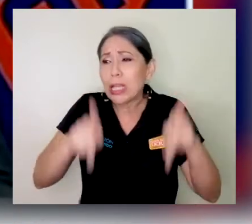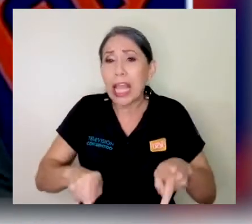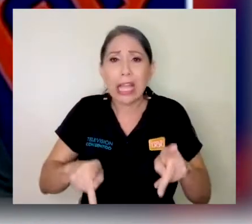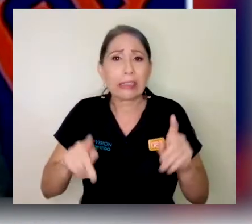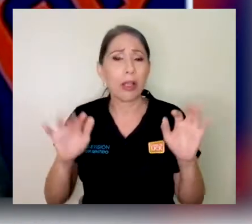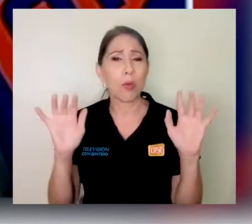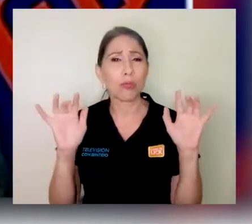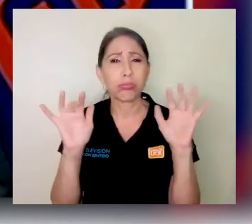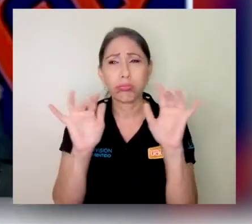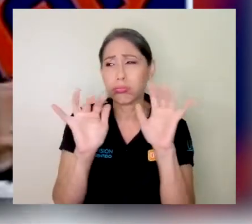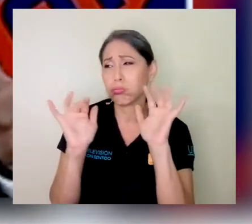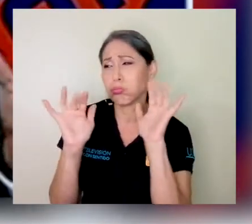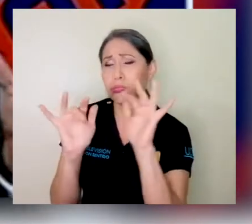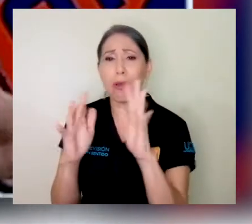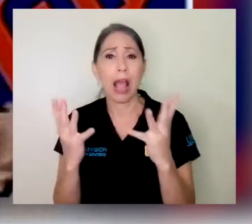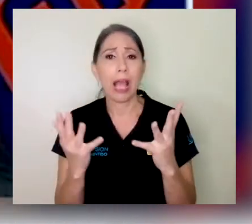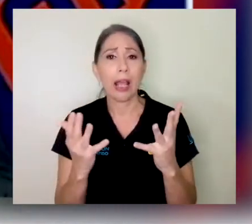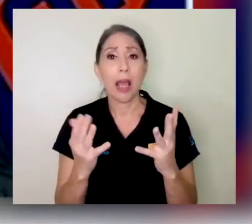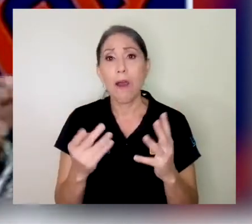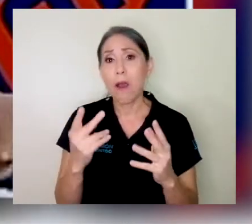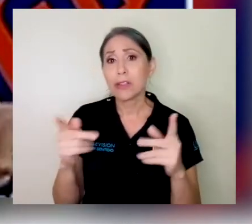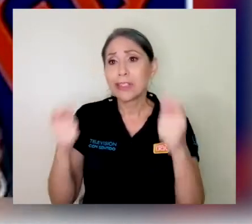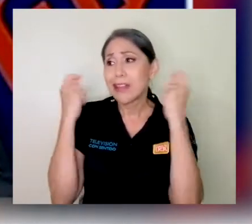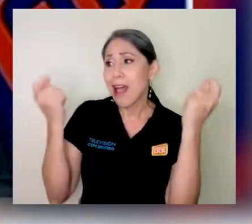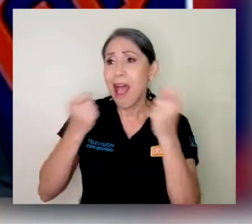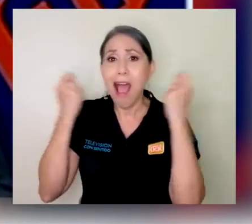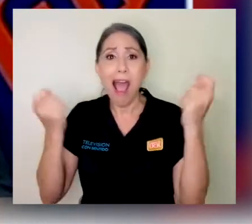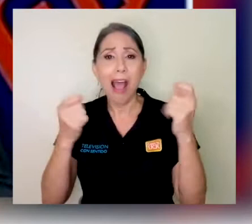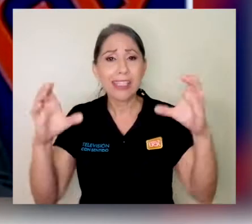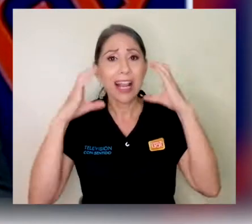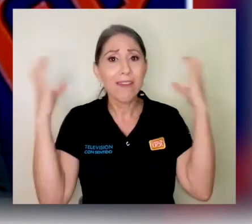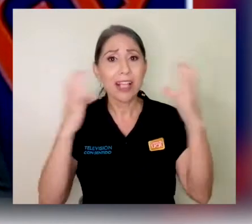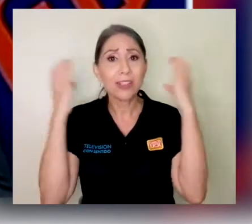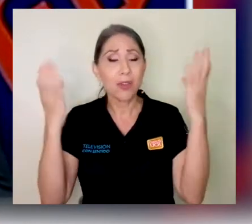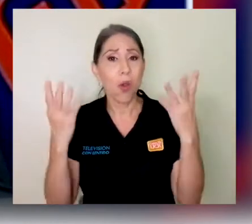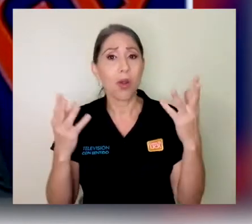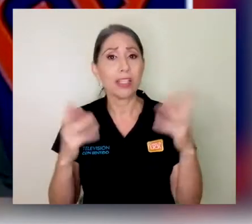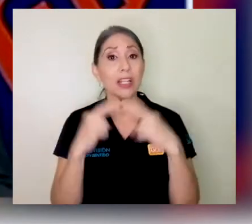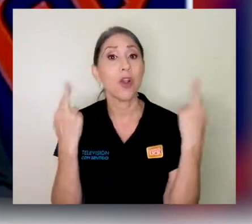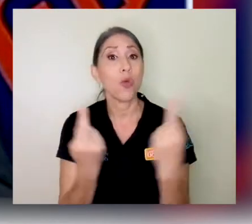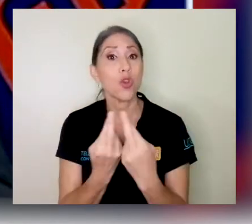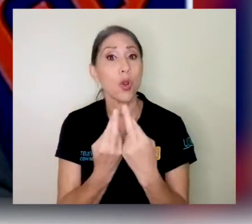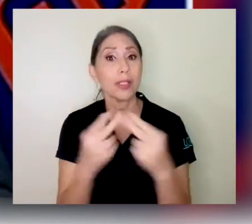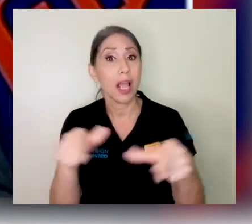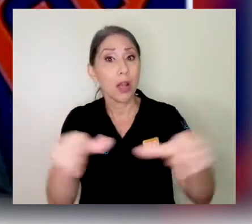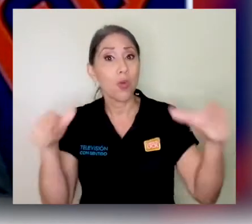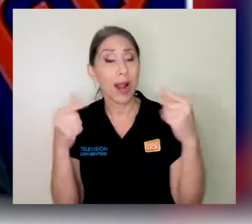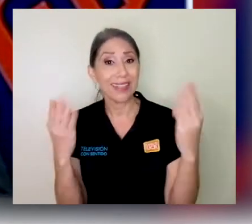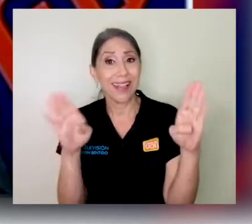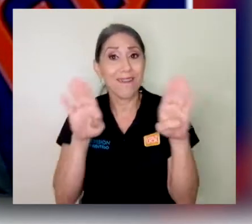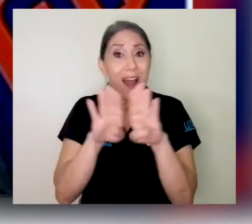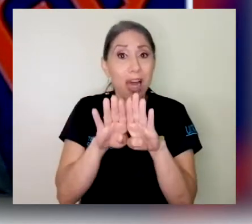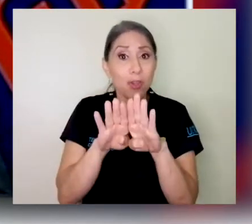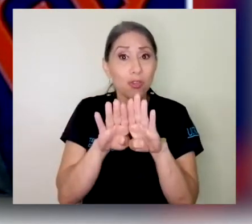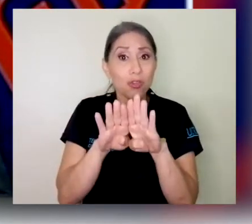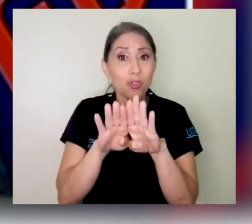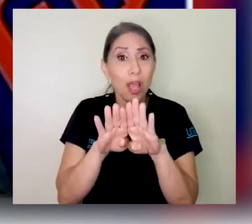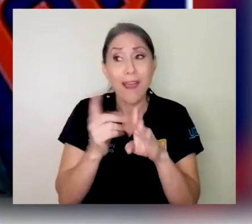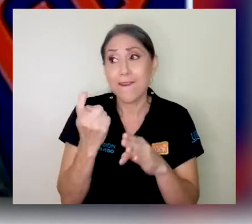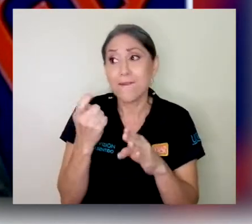conglomeración de personas, celebraciones o reuniones en lugares cerrados, poco ventilados,